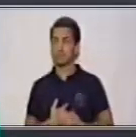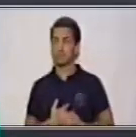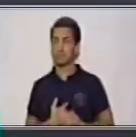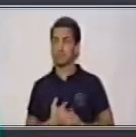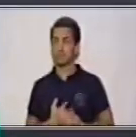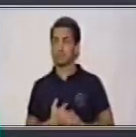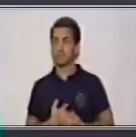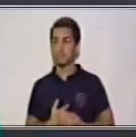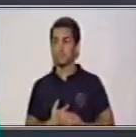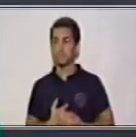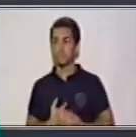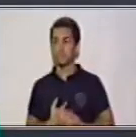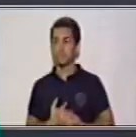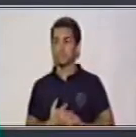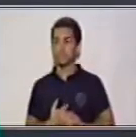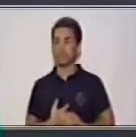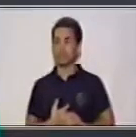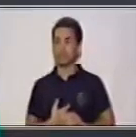Este 25 cuartos